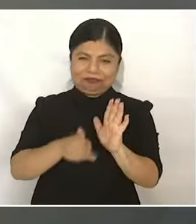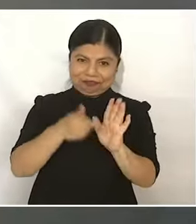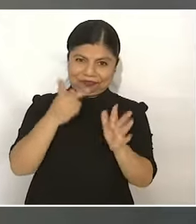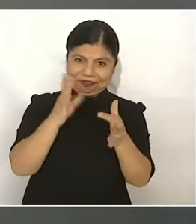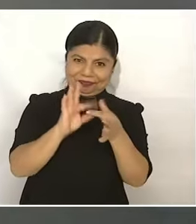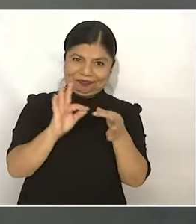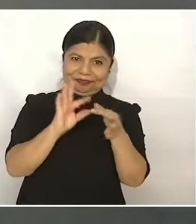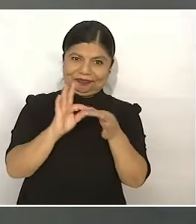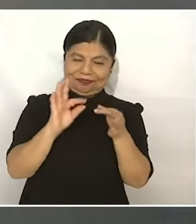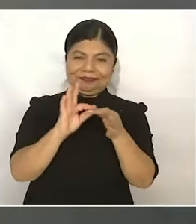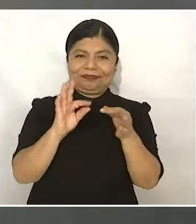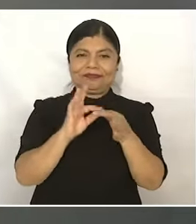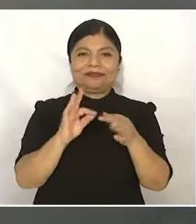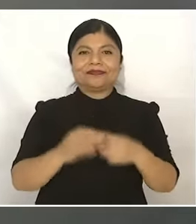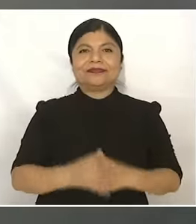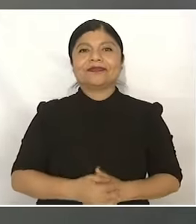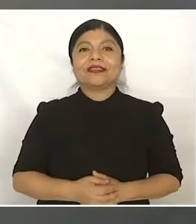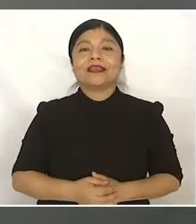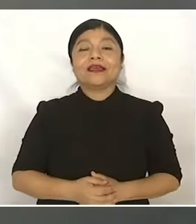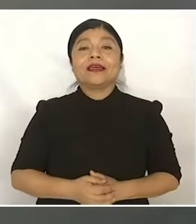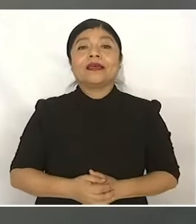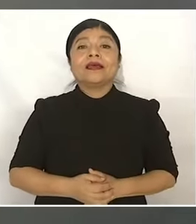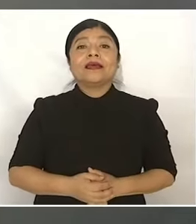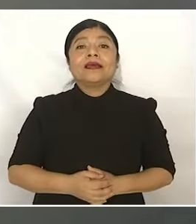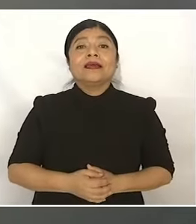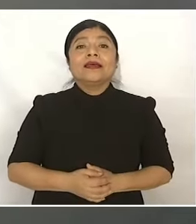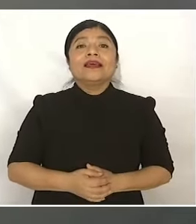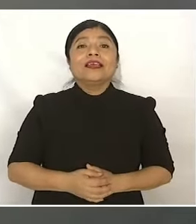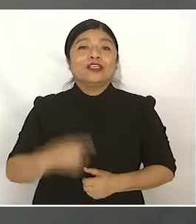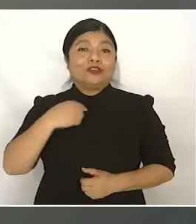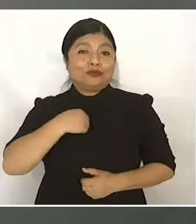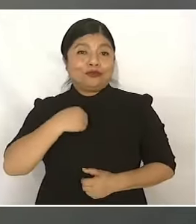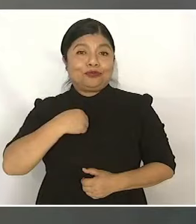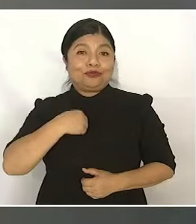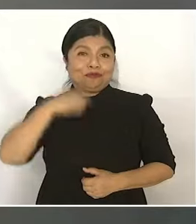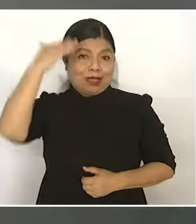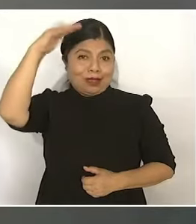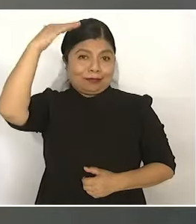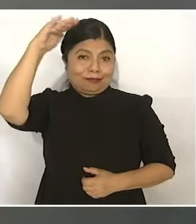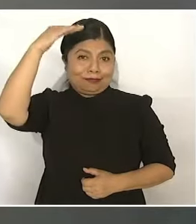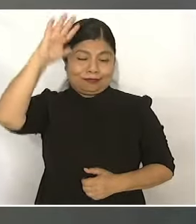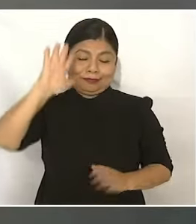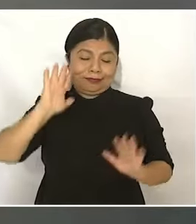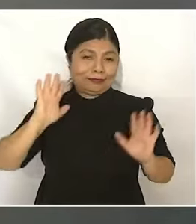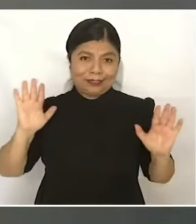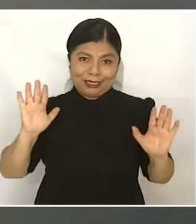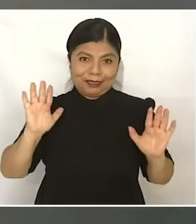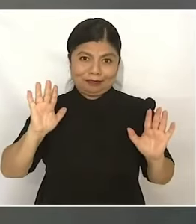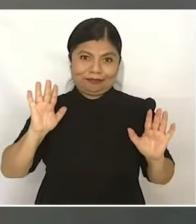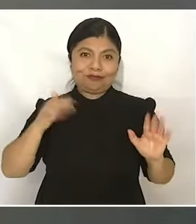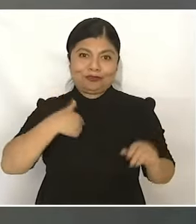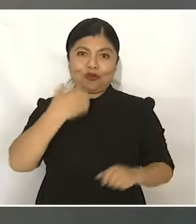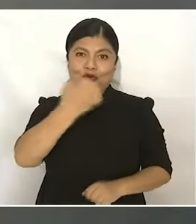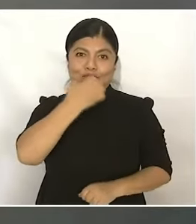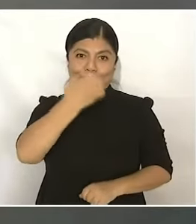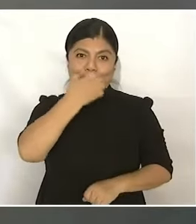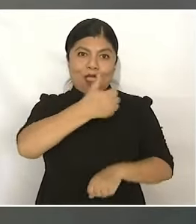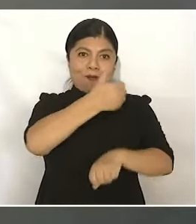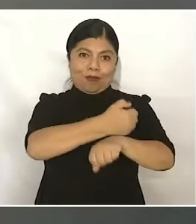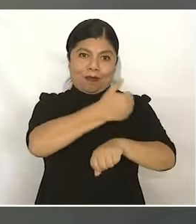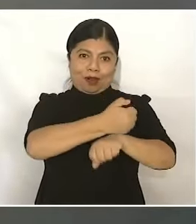pero los veteranos, como el que está hablando, llegamos a la primaria directo, porque no